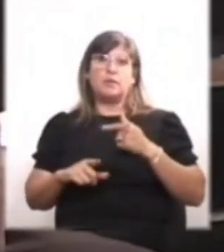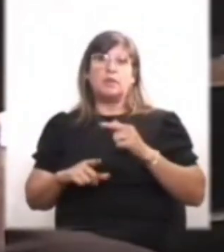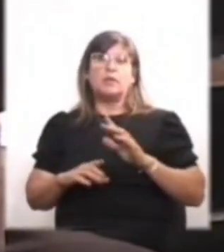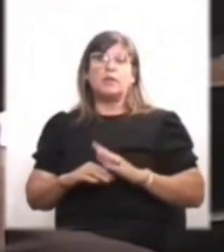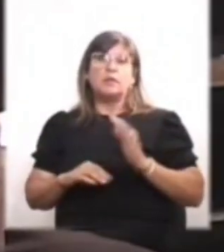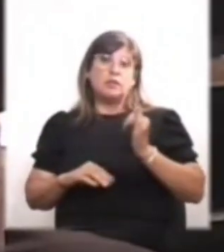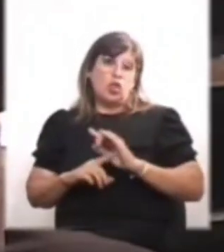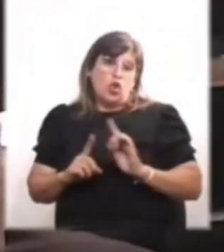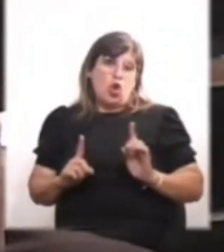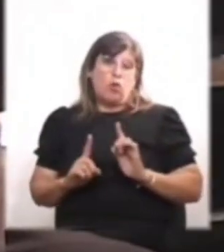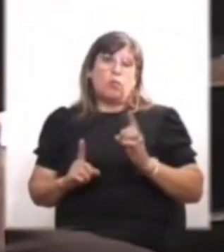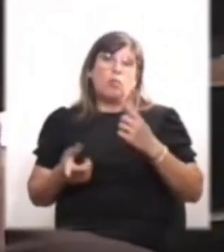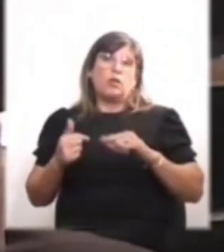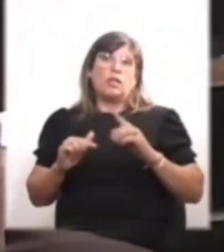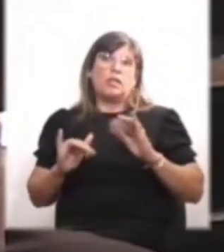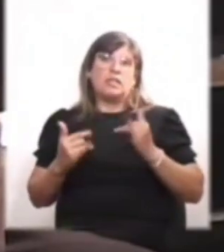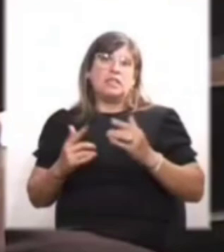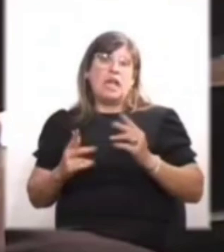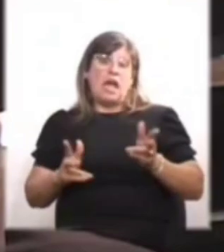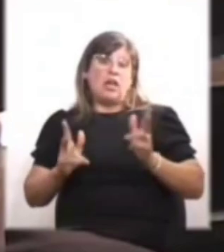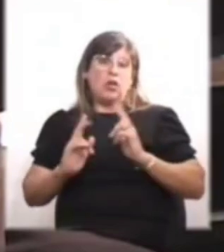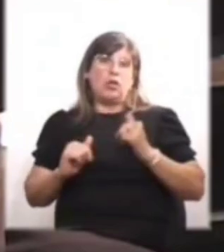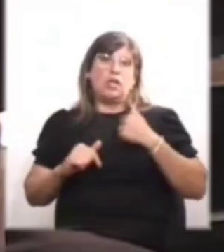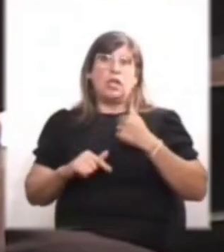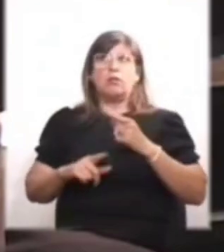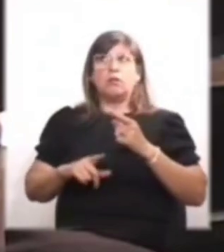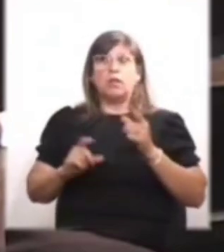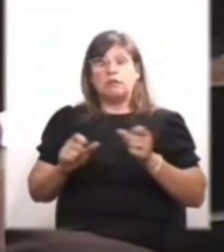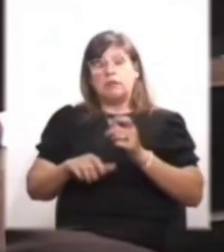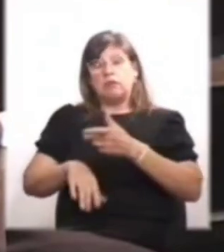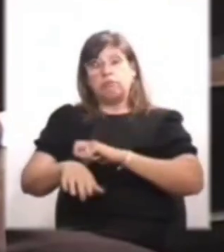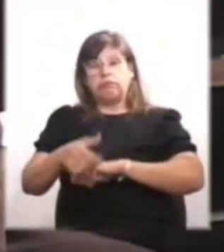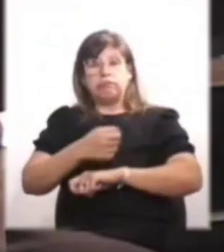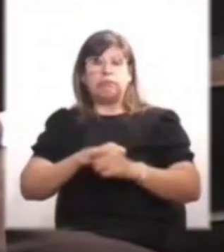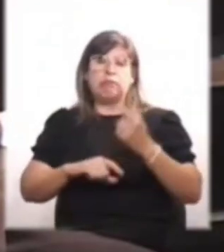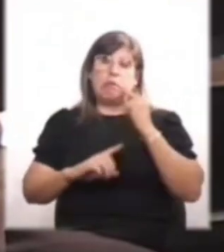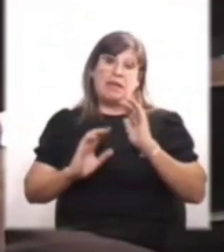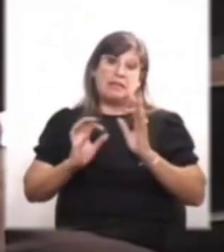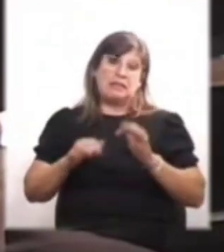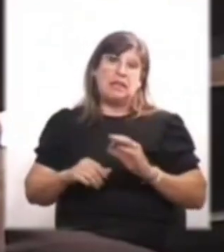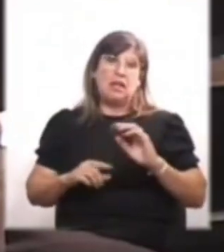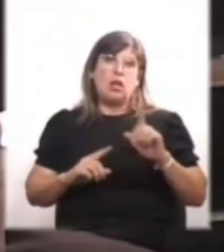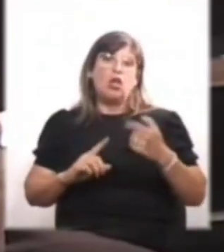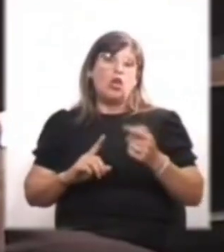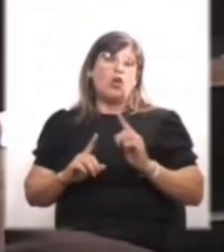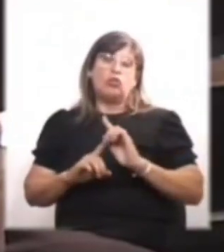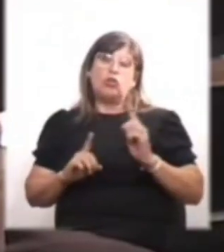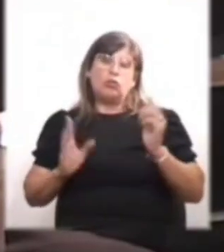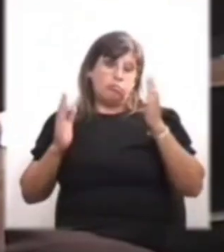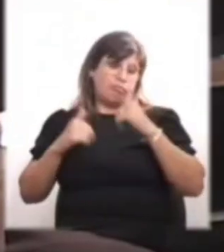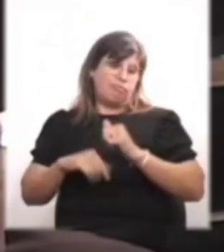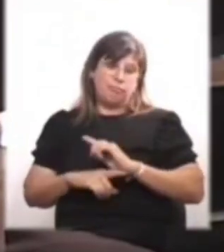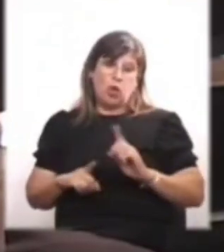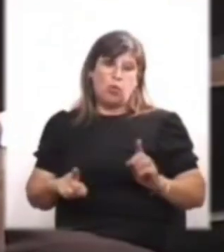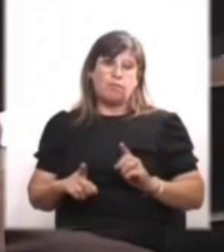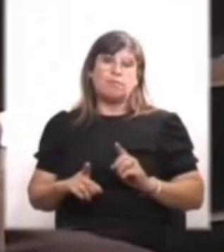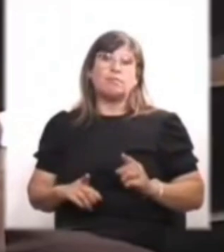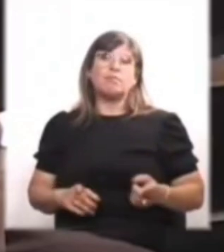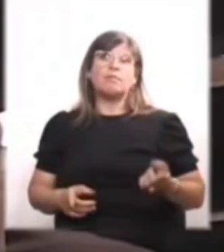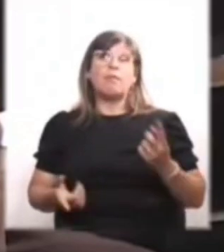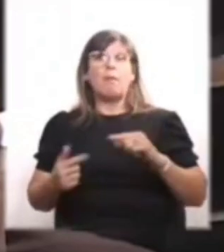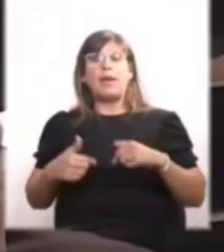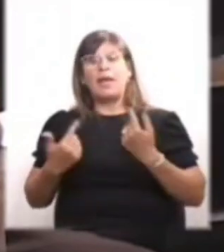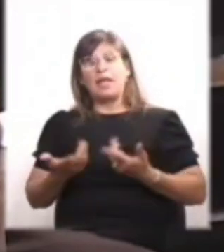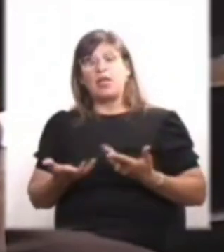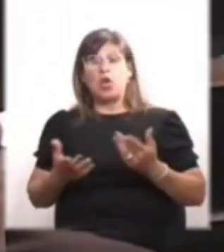no, porque ya nos dijeron que habían hecho un gran esfuerzo para llegar a una posición algunos y que otros no lo lograron. Pero por lo menos el